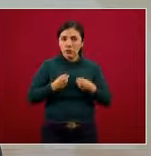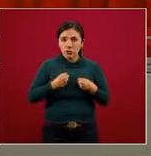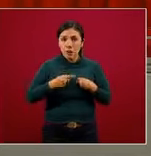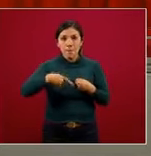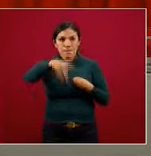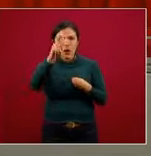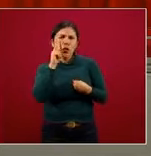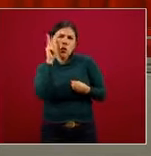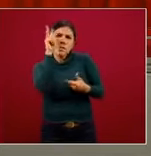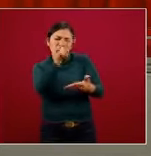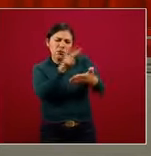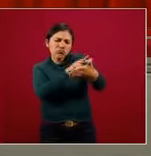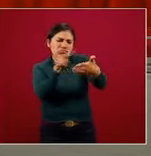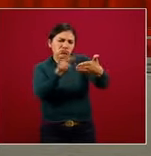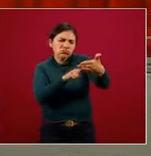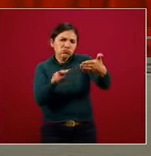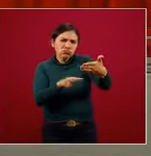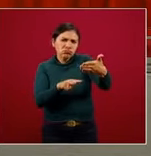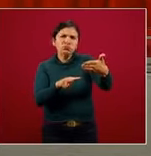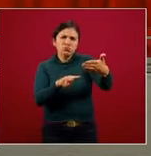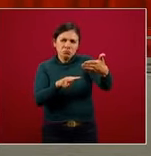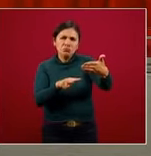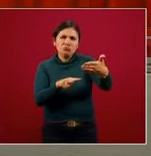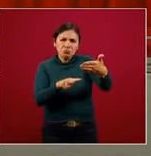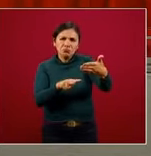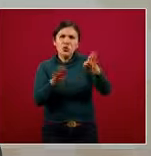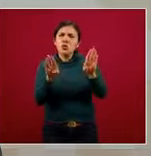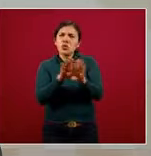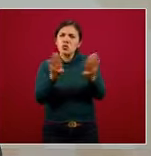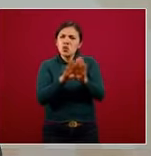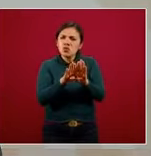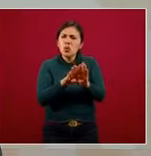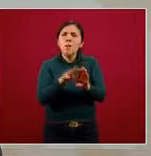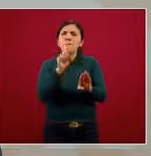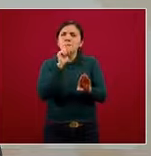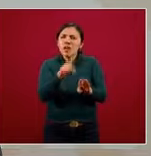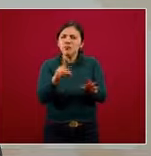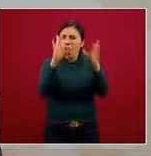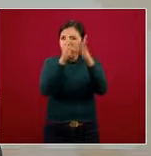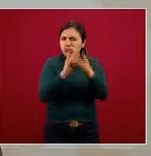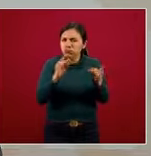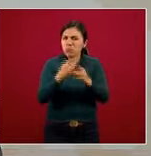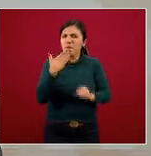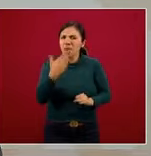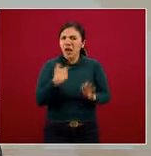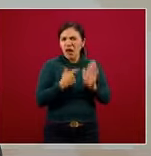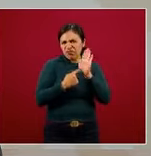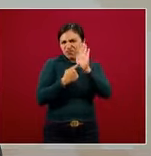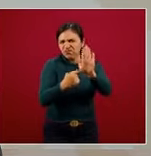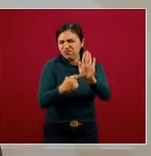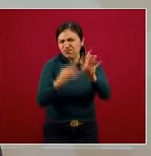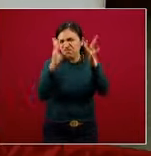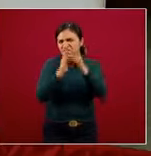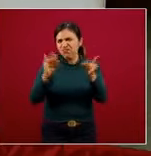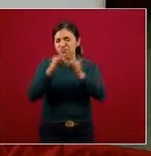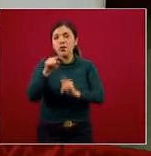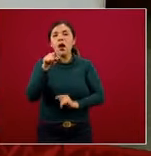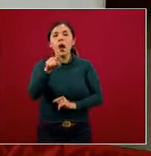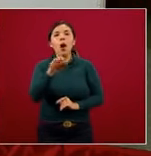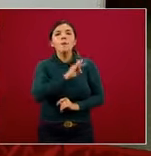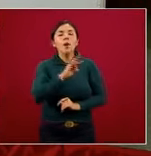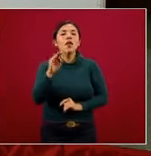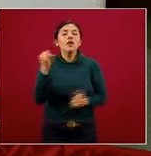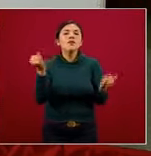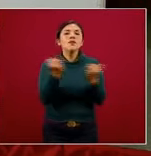verla en perspectiva, con una misma formalidad de presentación, nos permite